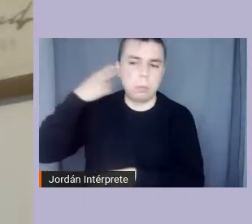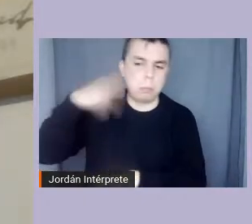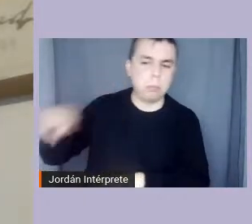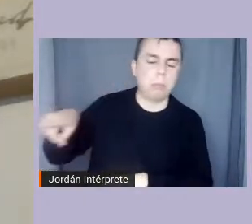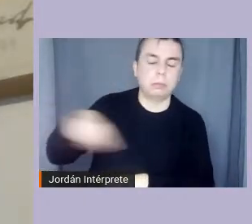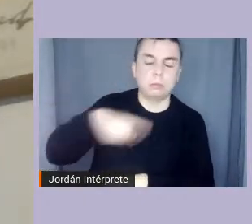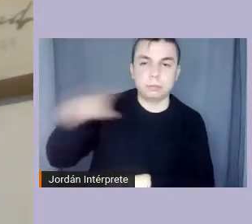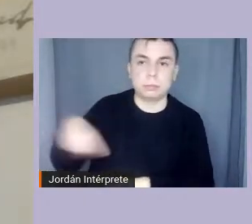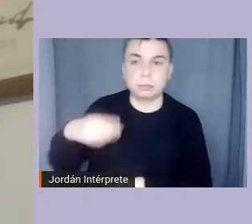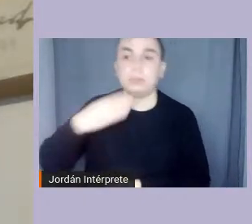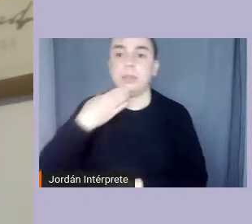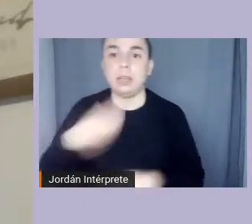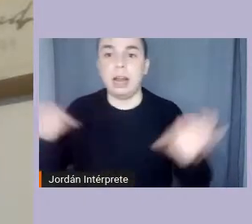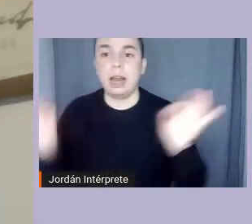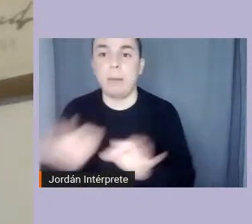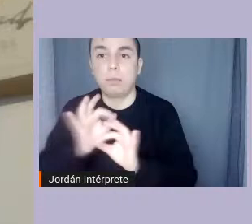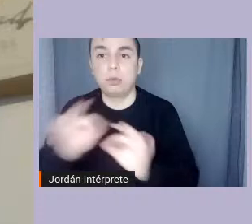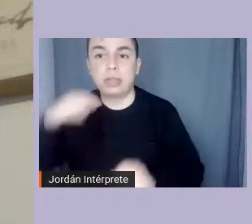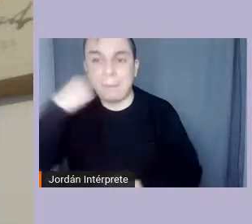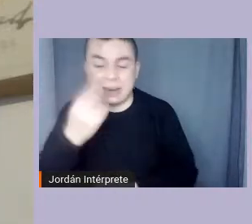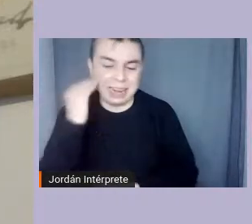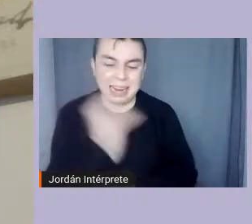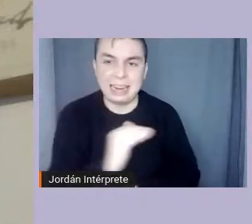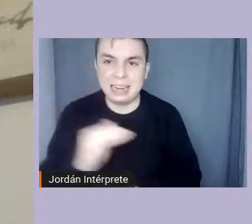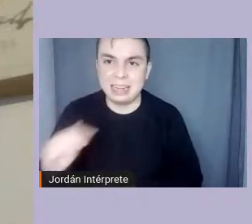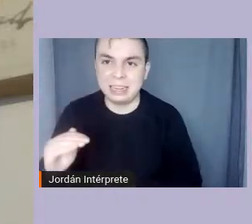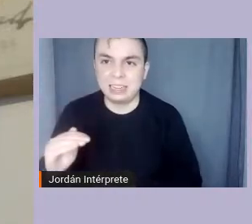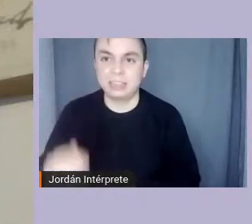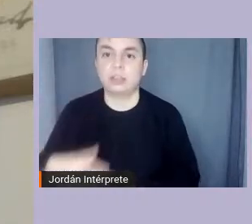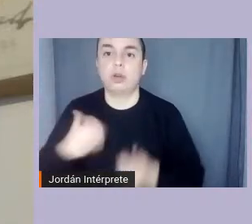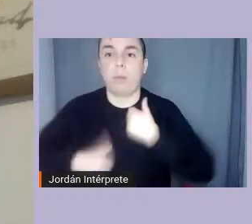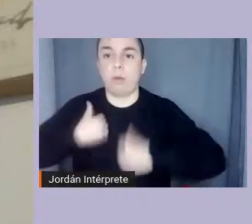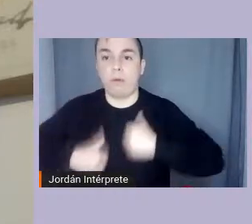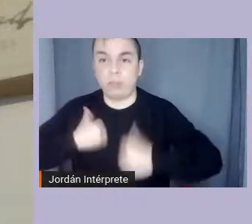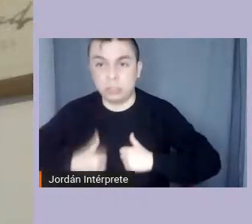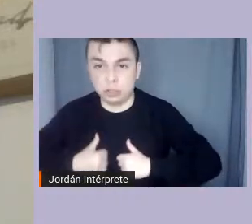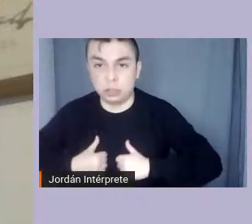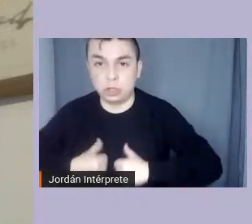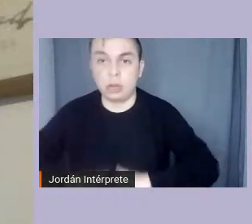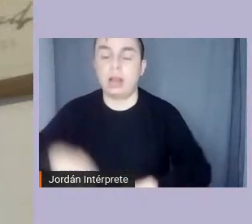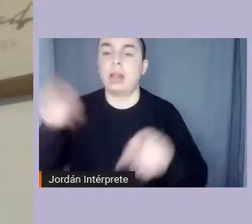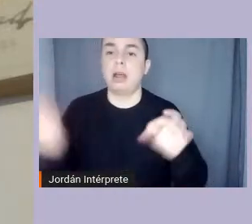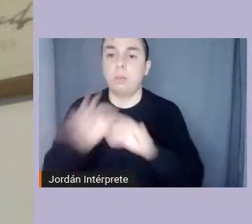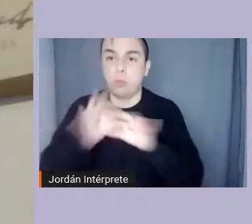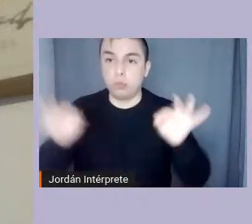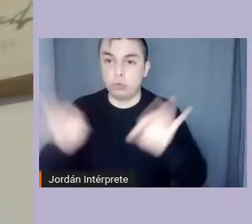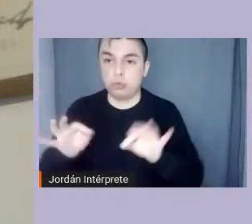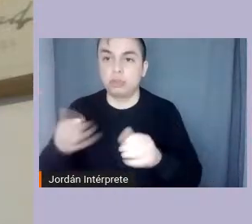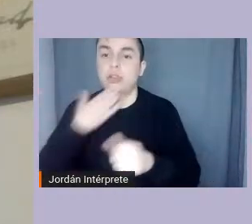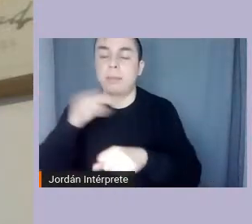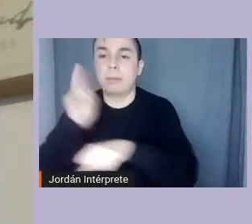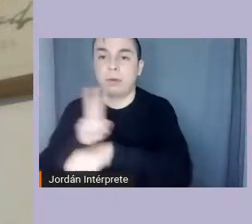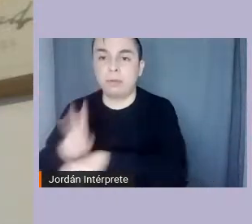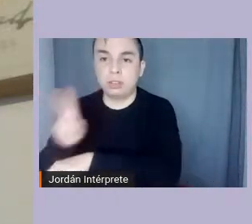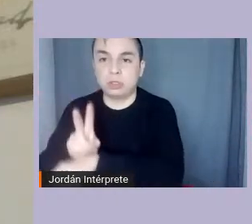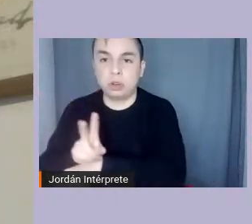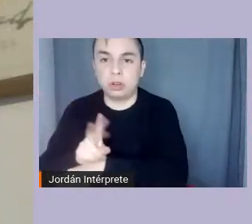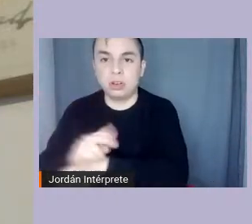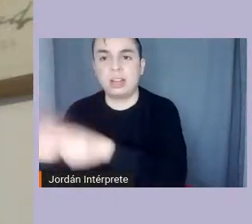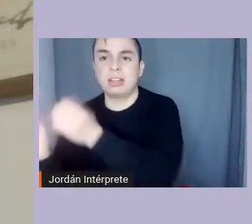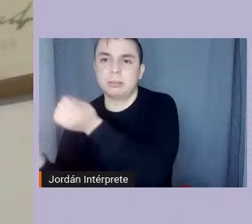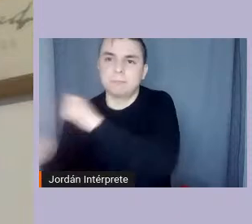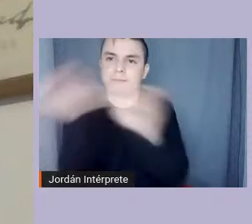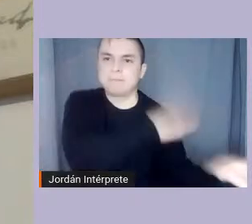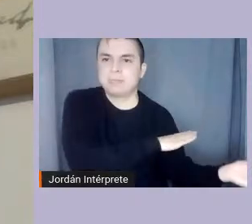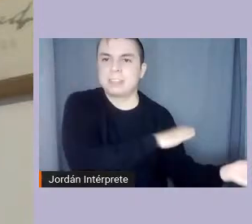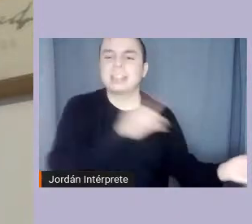infancia, esa que hacen profesionales, músicos y pedagogos para la educación integral, ha sido desplazada por los medios de